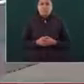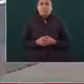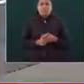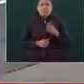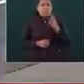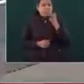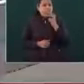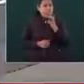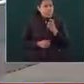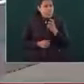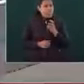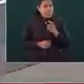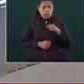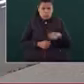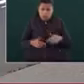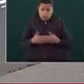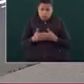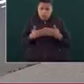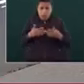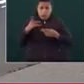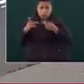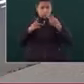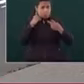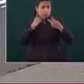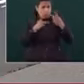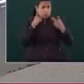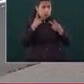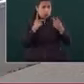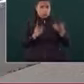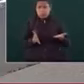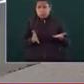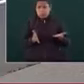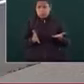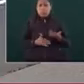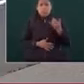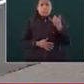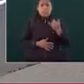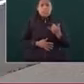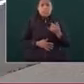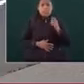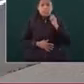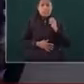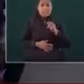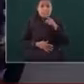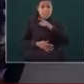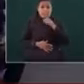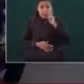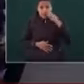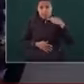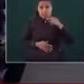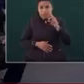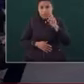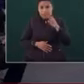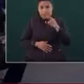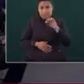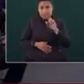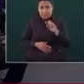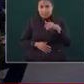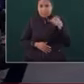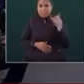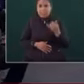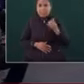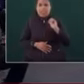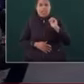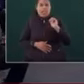Eso es lo que está sucediendo. Pero no solo es Denise, es Krause y